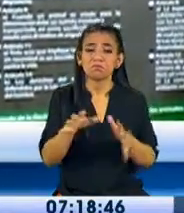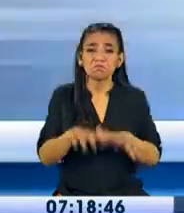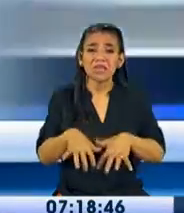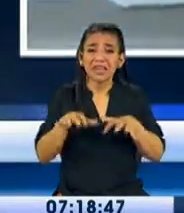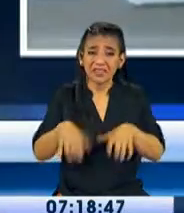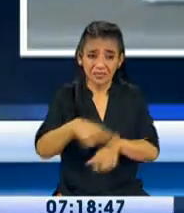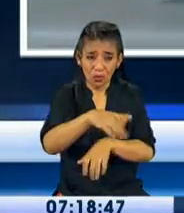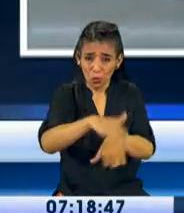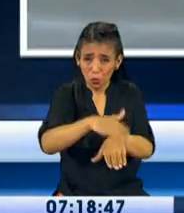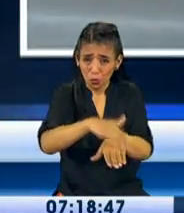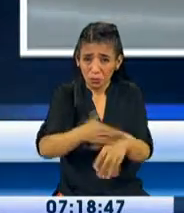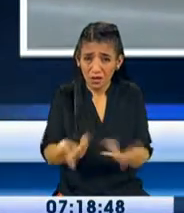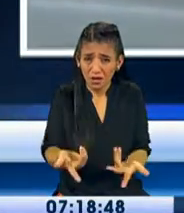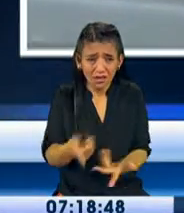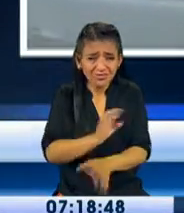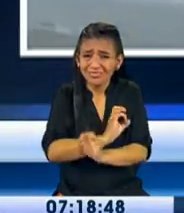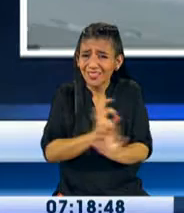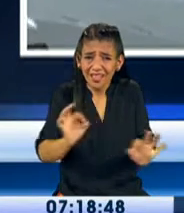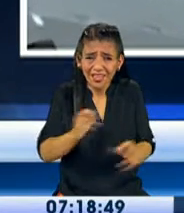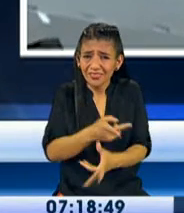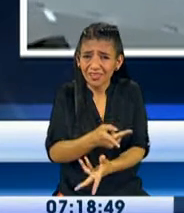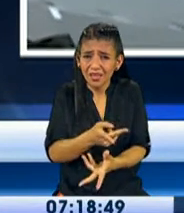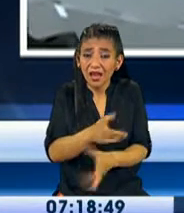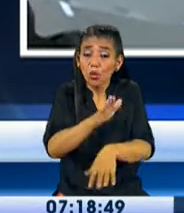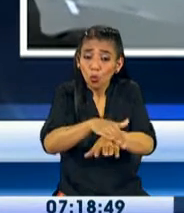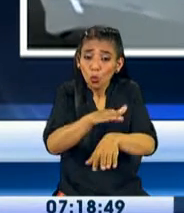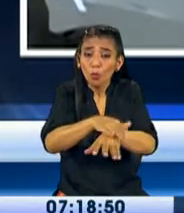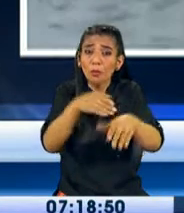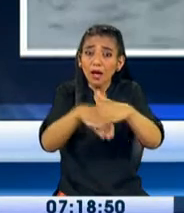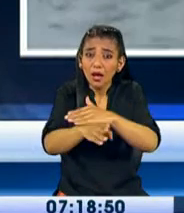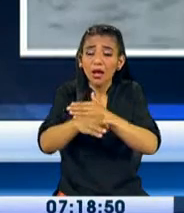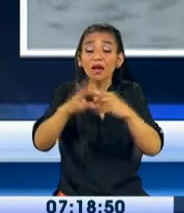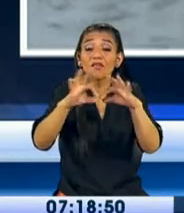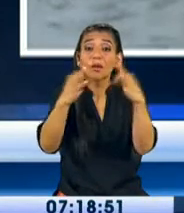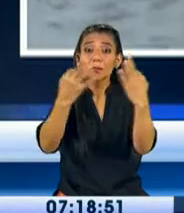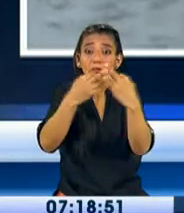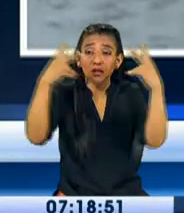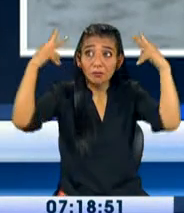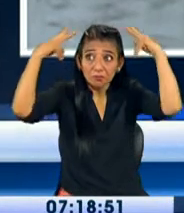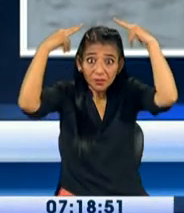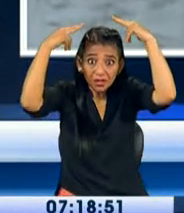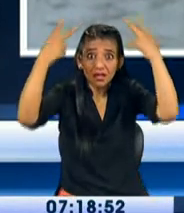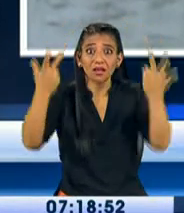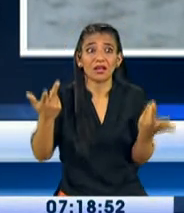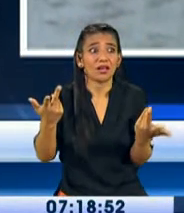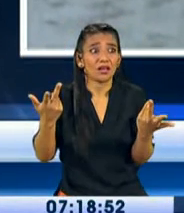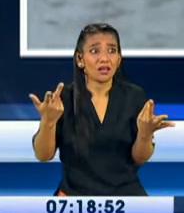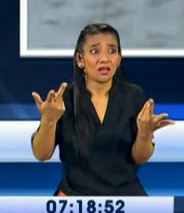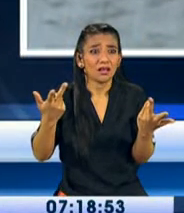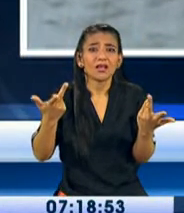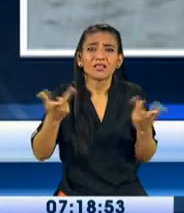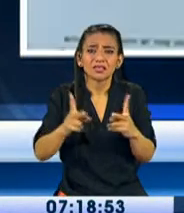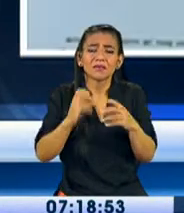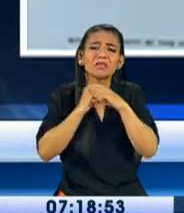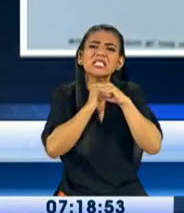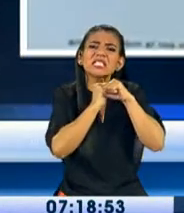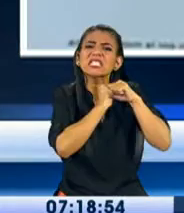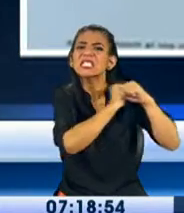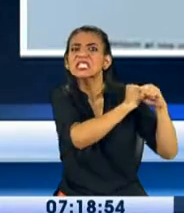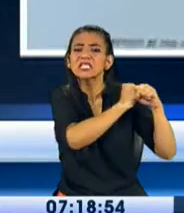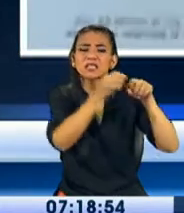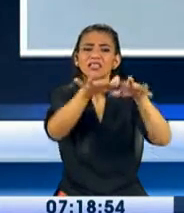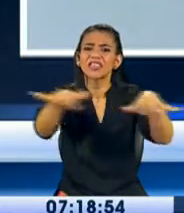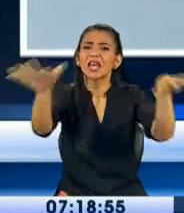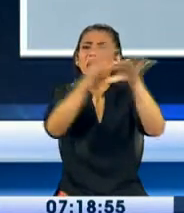tenía nada que ver, no tenía la culpa de haber vivido en una casa donde le cortaron las orejas, donde le mutilaron, donde le tenían en un espacio que no